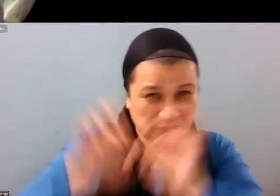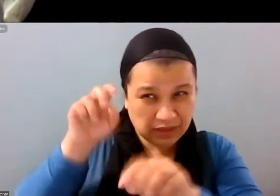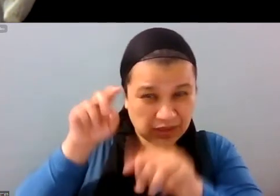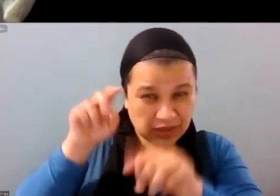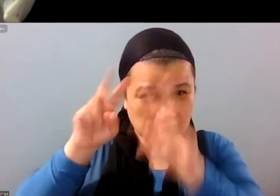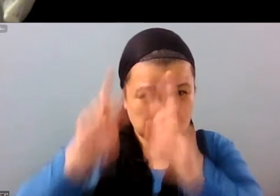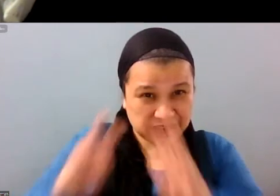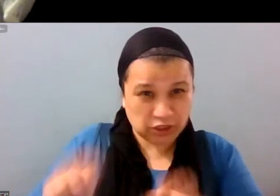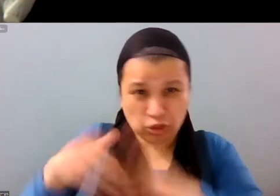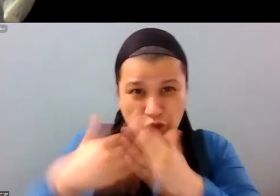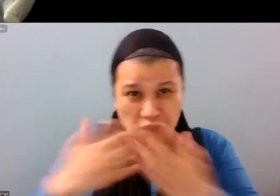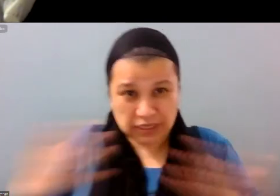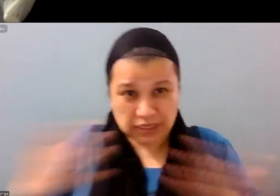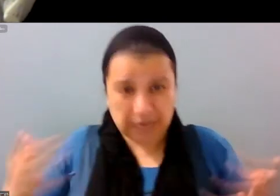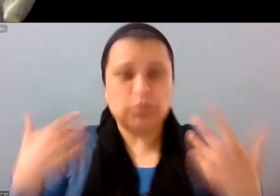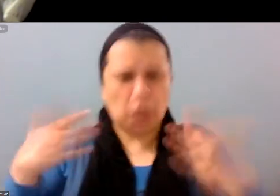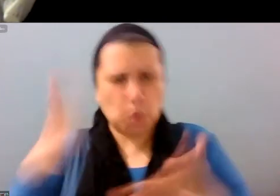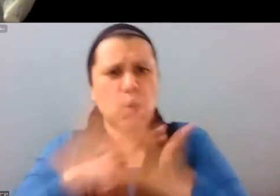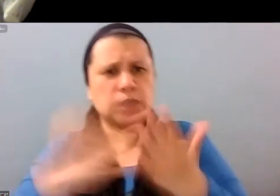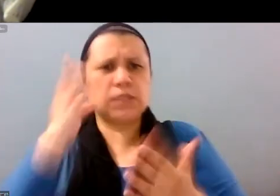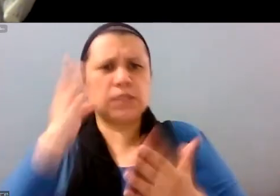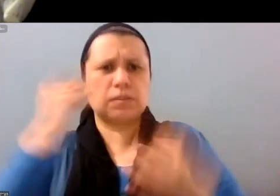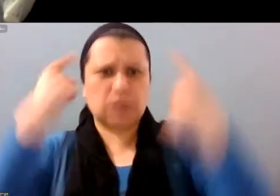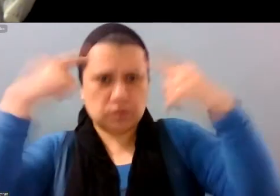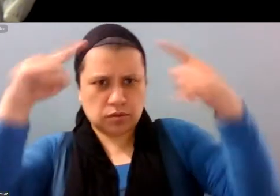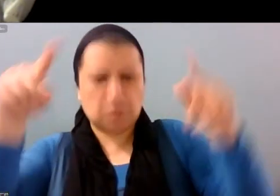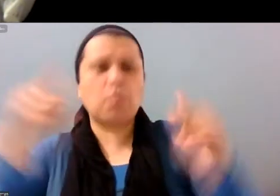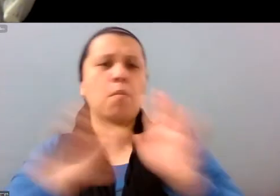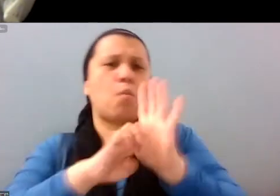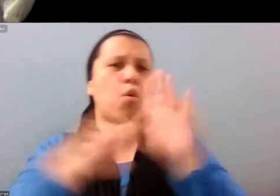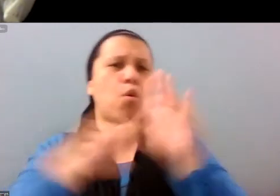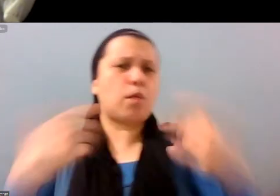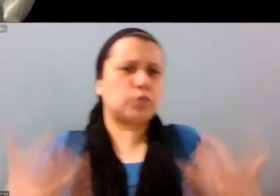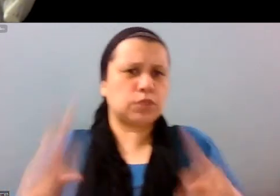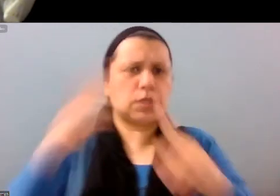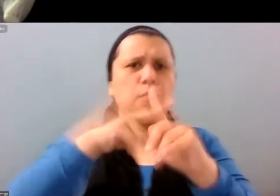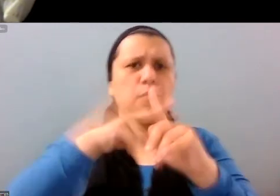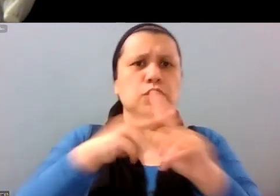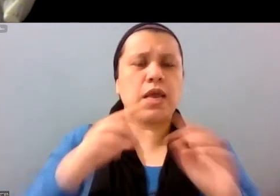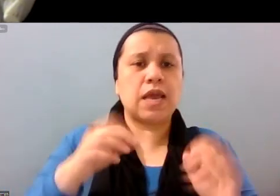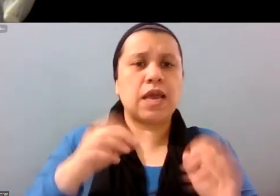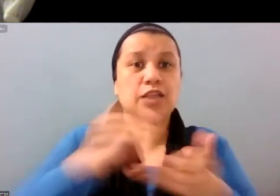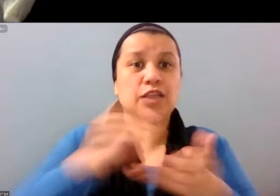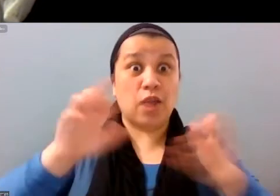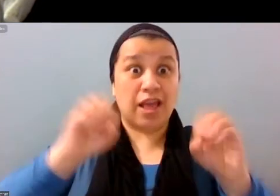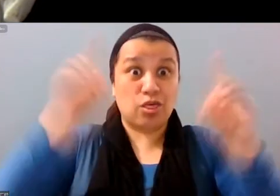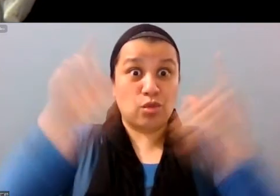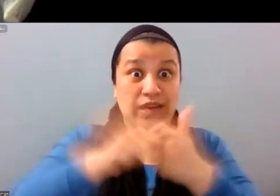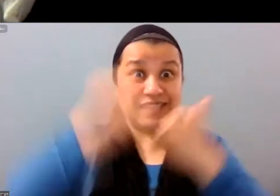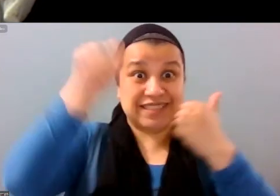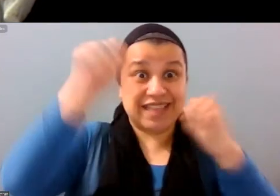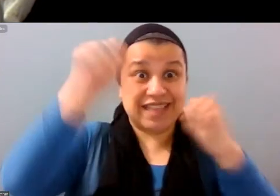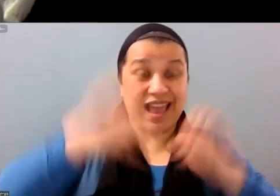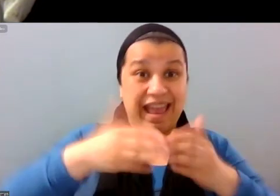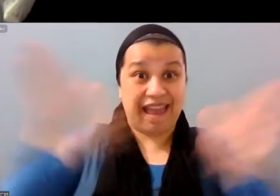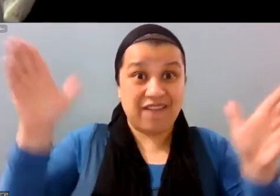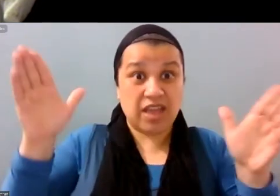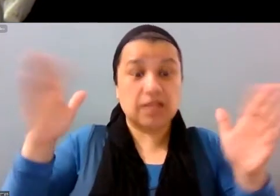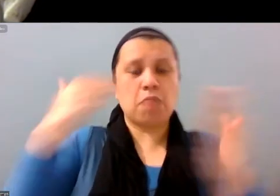experiencias exitosas e importantes este año por ejemplo se implementaron las pruebas de educación abierta poniendo en práctica protocolos